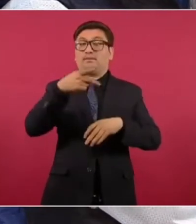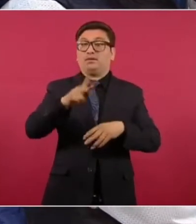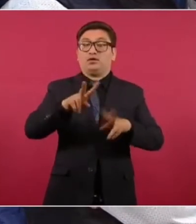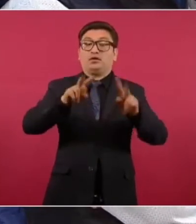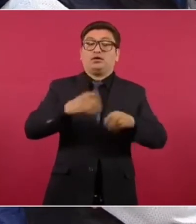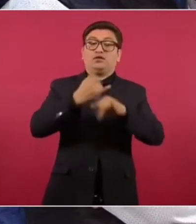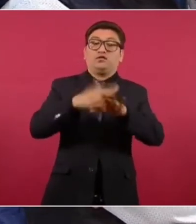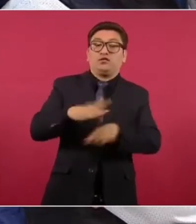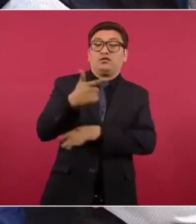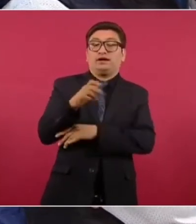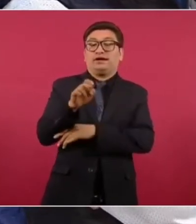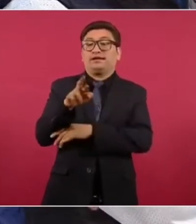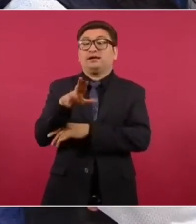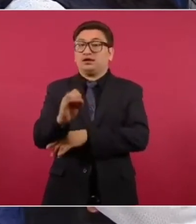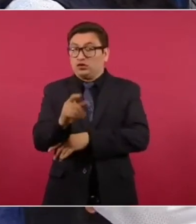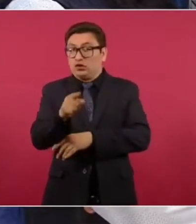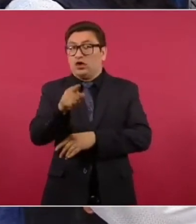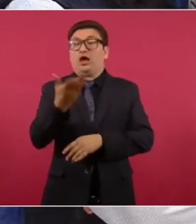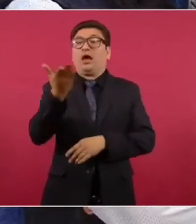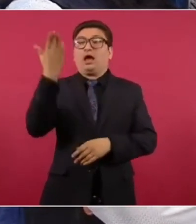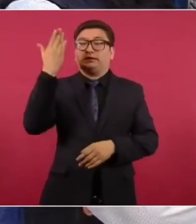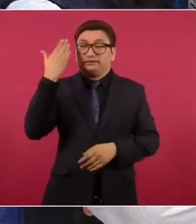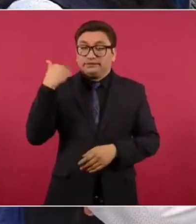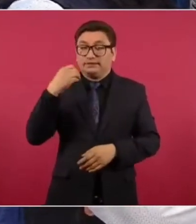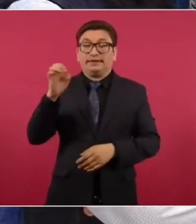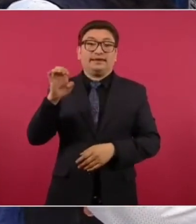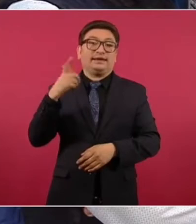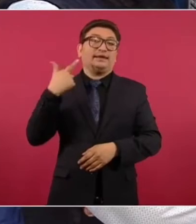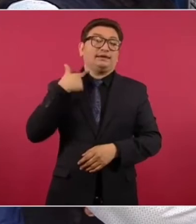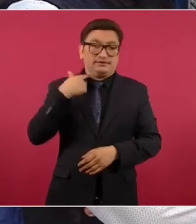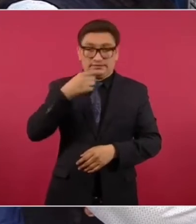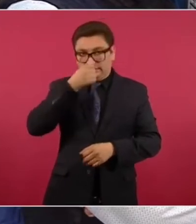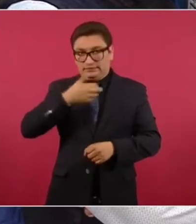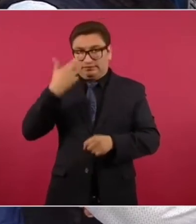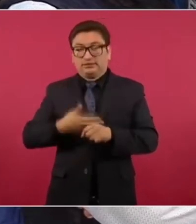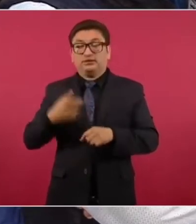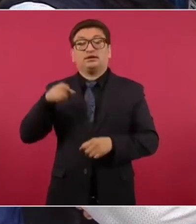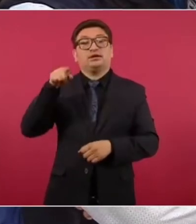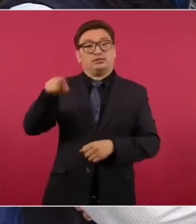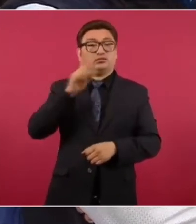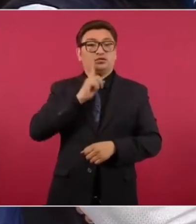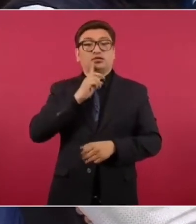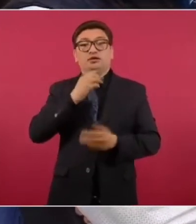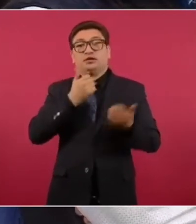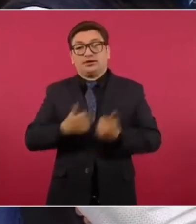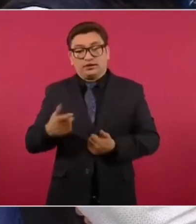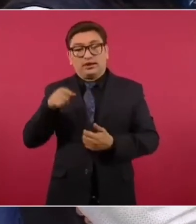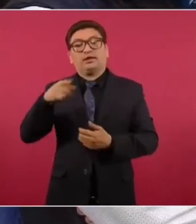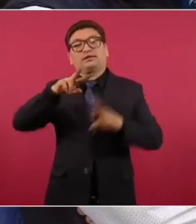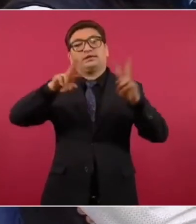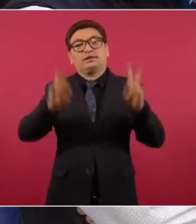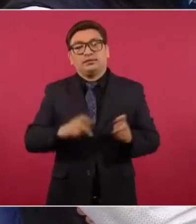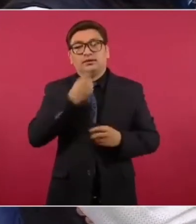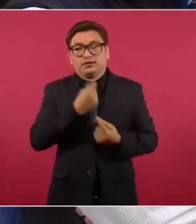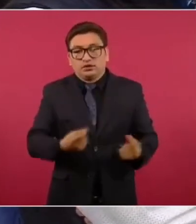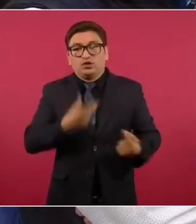género, ese informe que en algún momento la exsecretaria trajo a DIF, porque tenemos muchos temas de niñas y niños